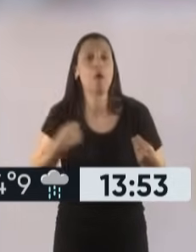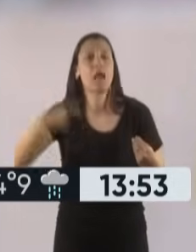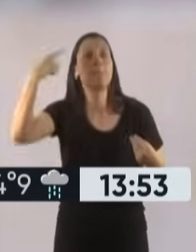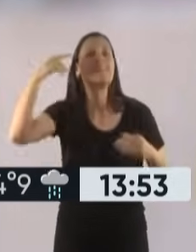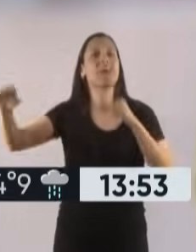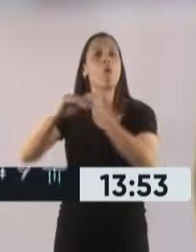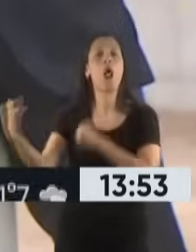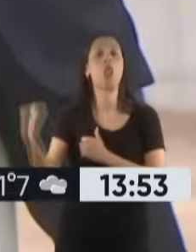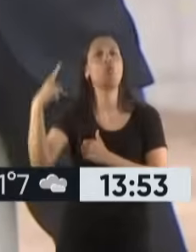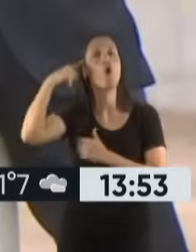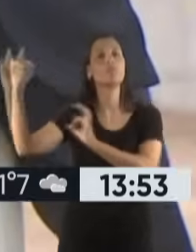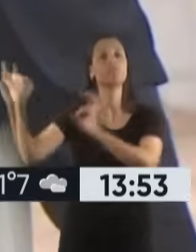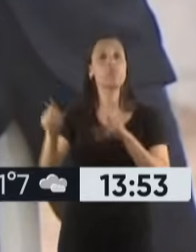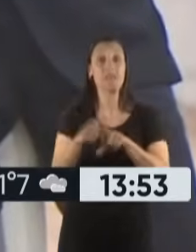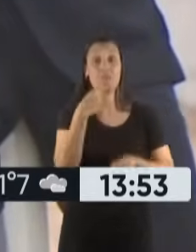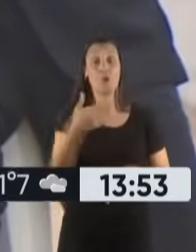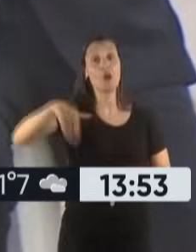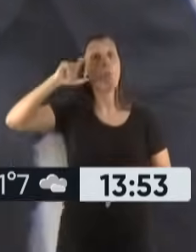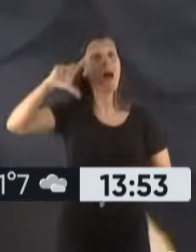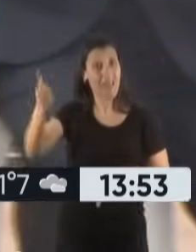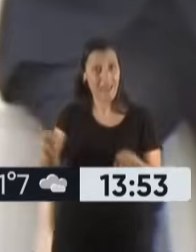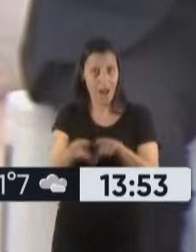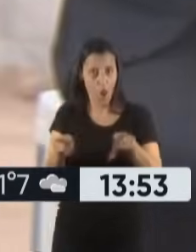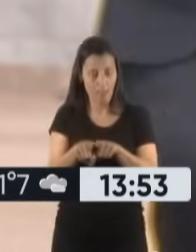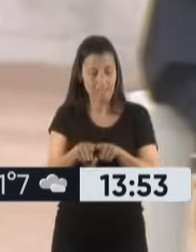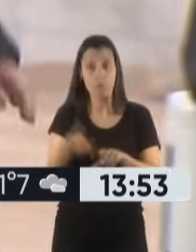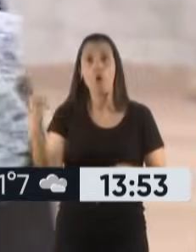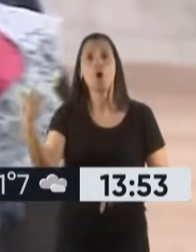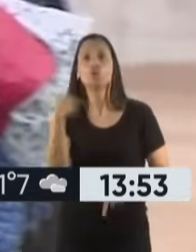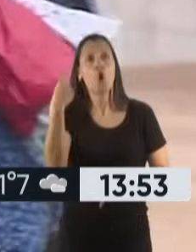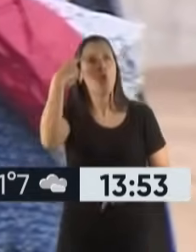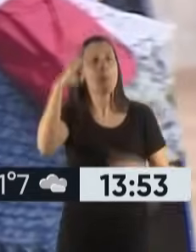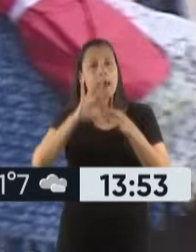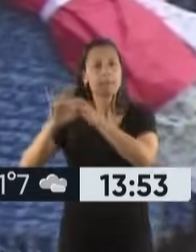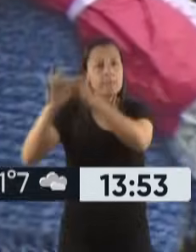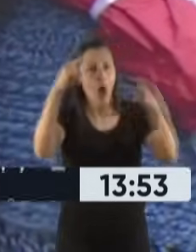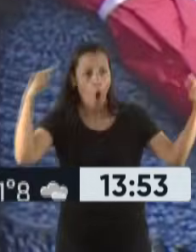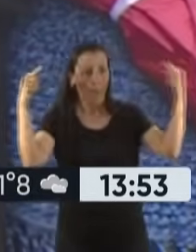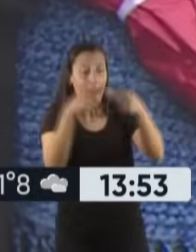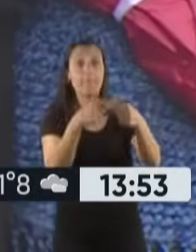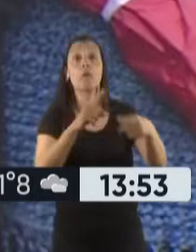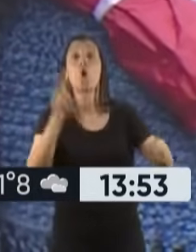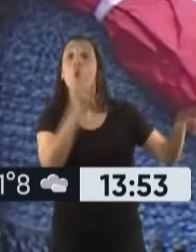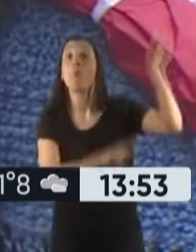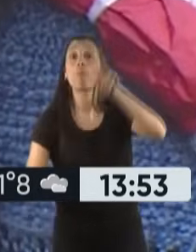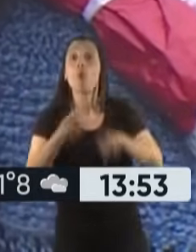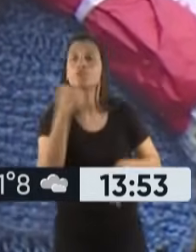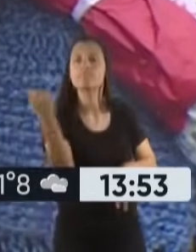para nosotros, como bien dijo Malena, el sentido de la política es mejorar la vida de la